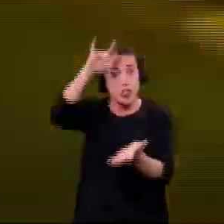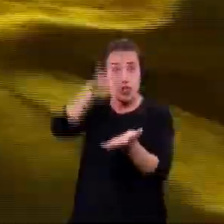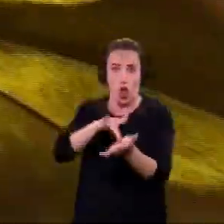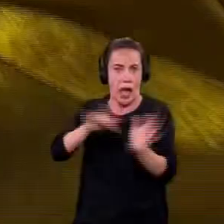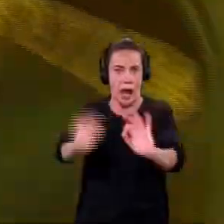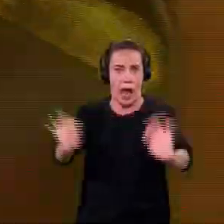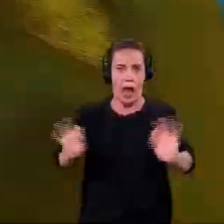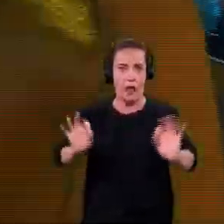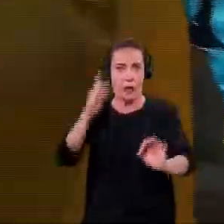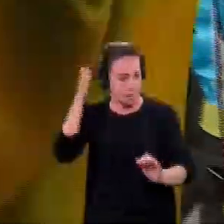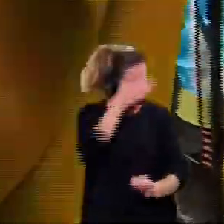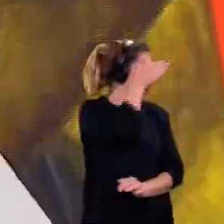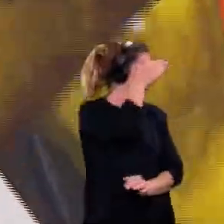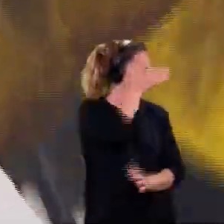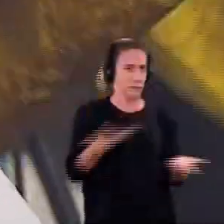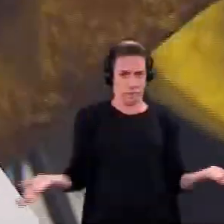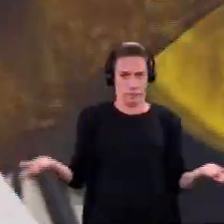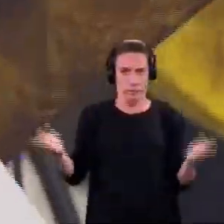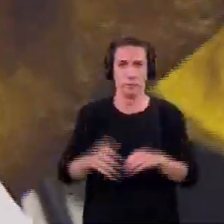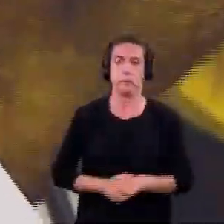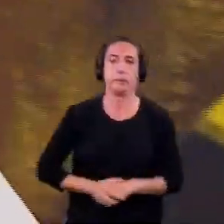la cara.